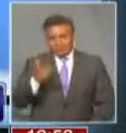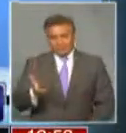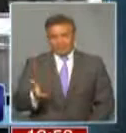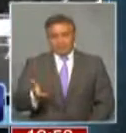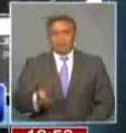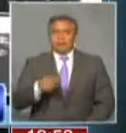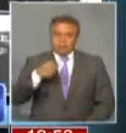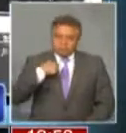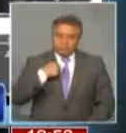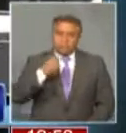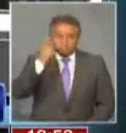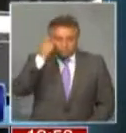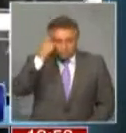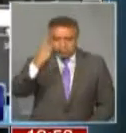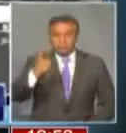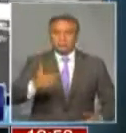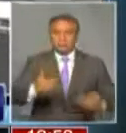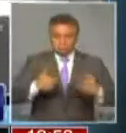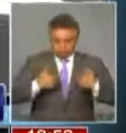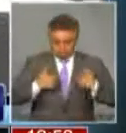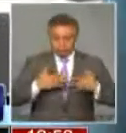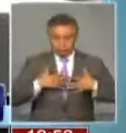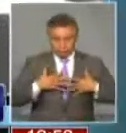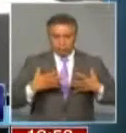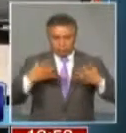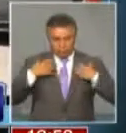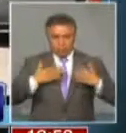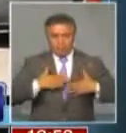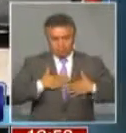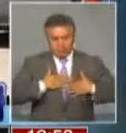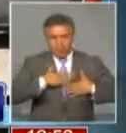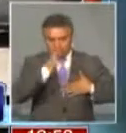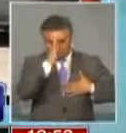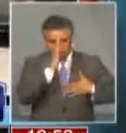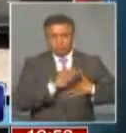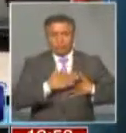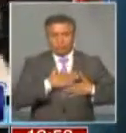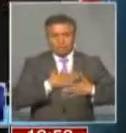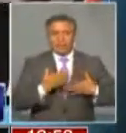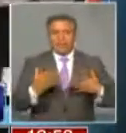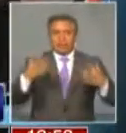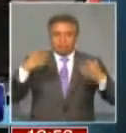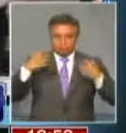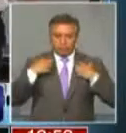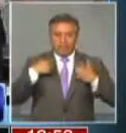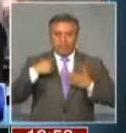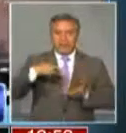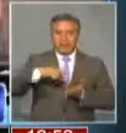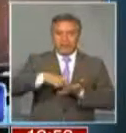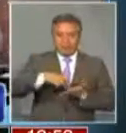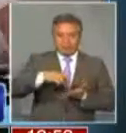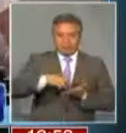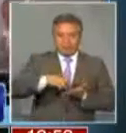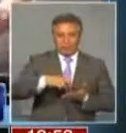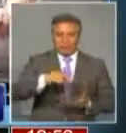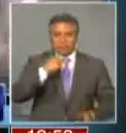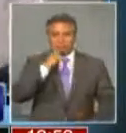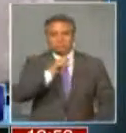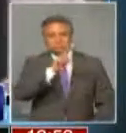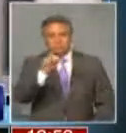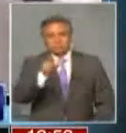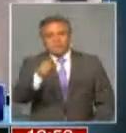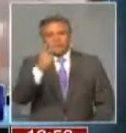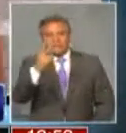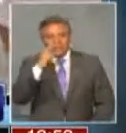y yo puedo saber lo que yo me corresponde a mí y mi función y mi responsabilidad como parlamentario. Y como vicepresidente de la